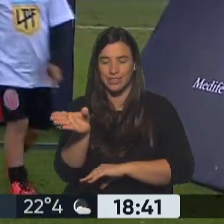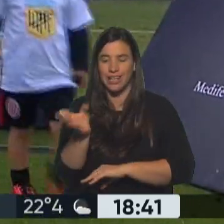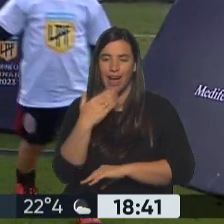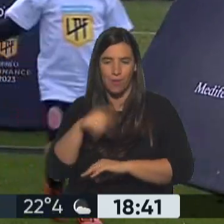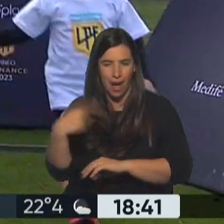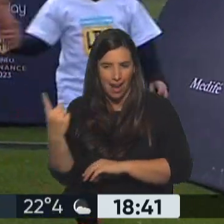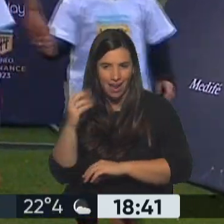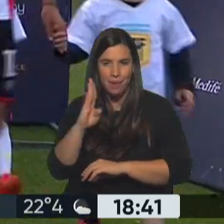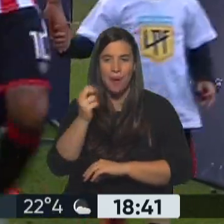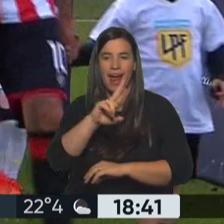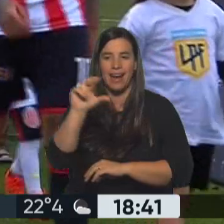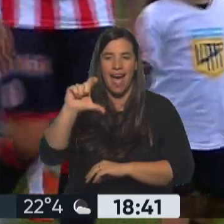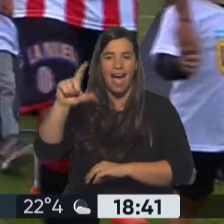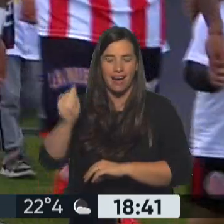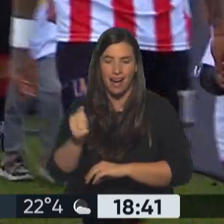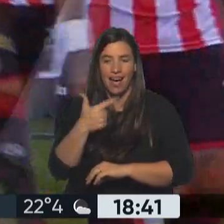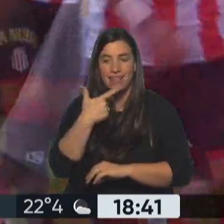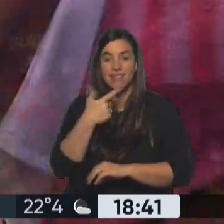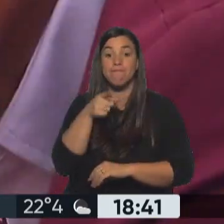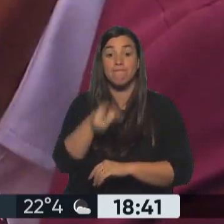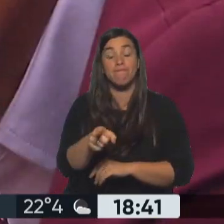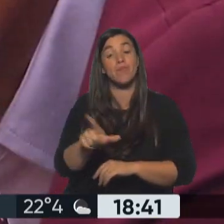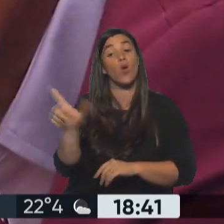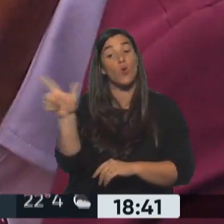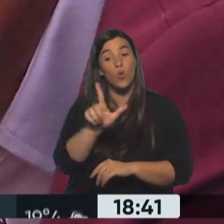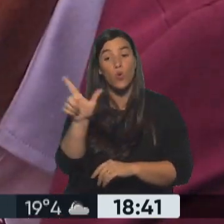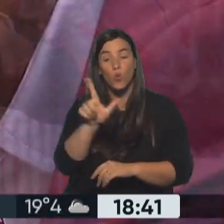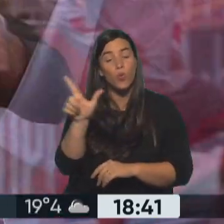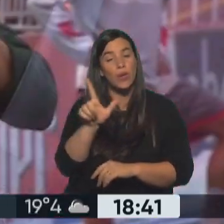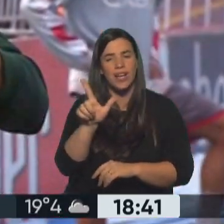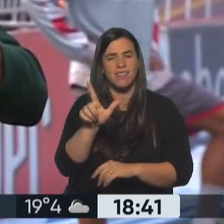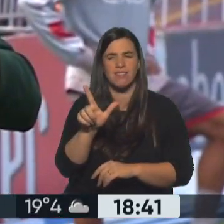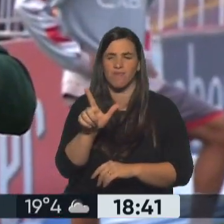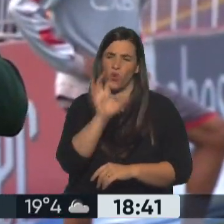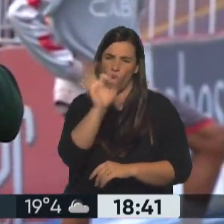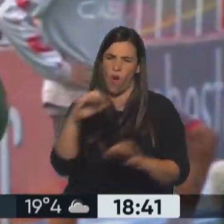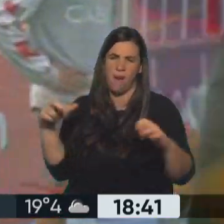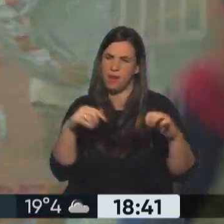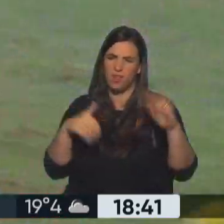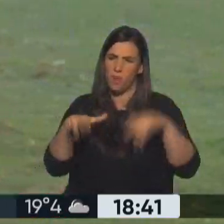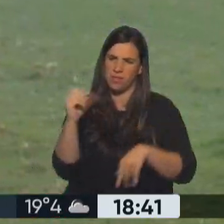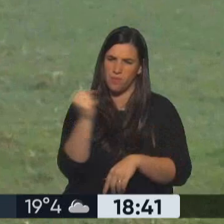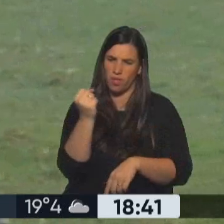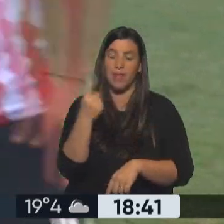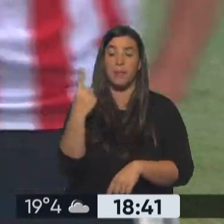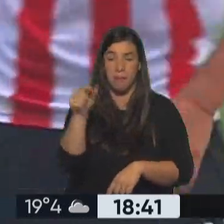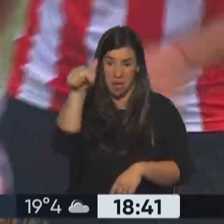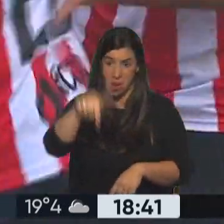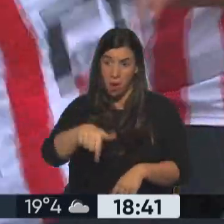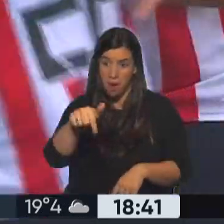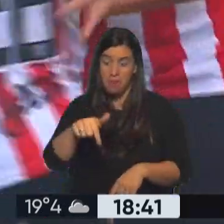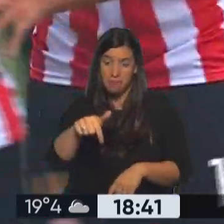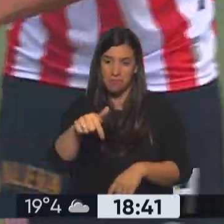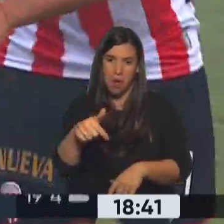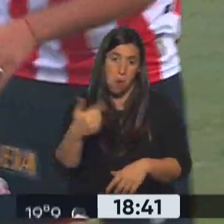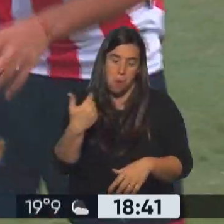los lunes nunca ponen los partidos más importantes, pero en esta paridad del fútbol argentino, que cualquiera